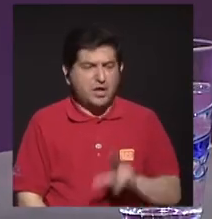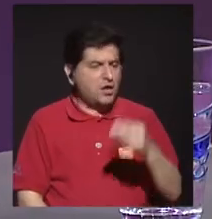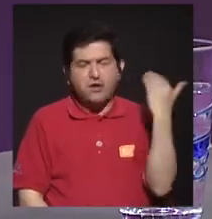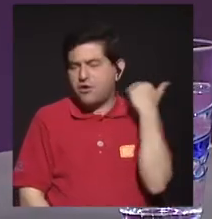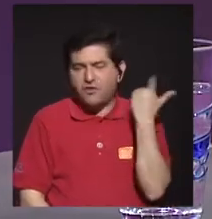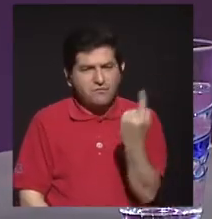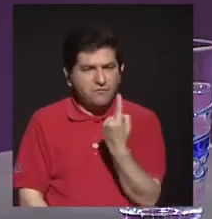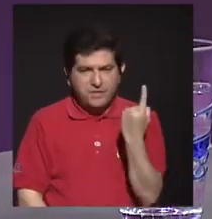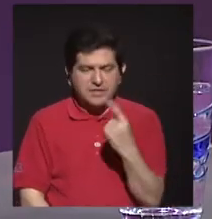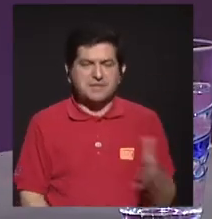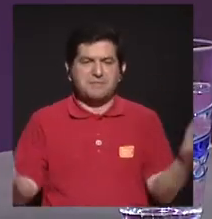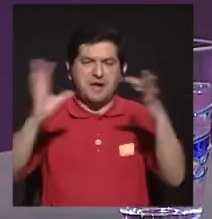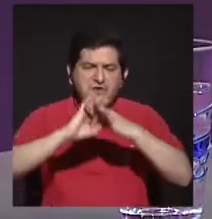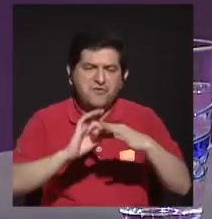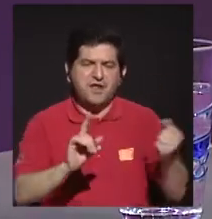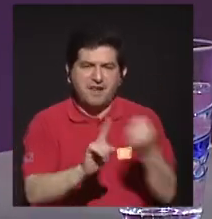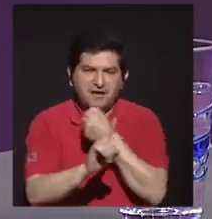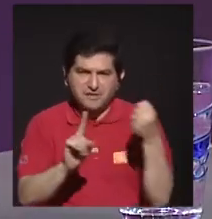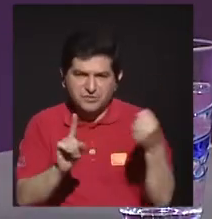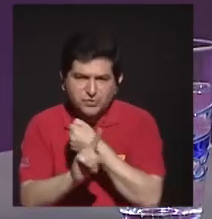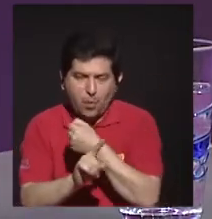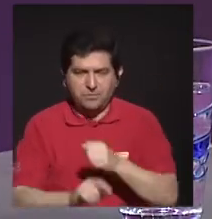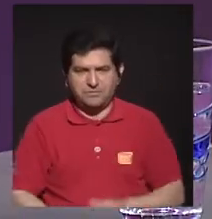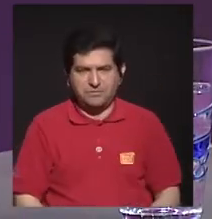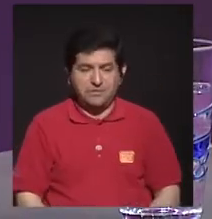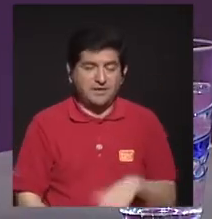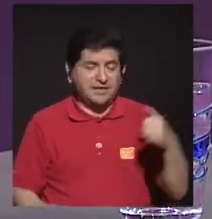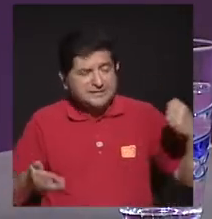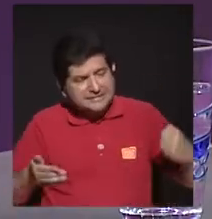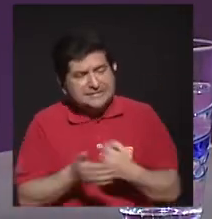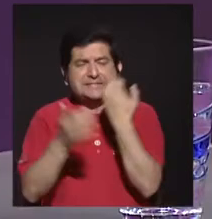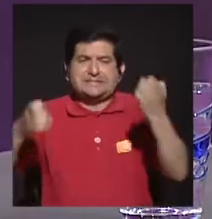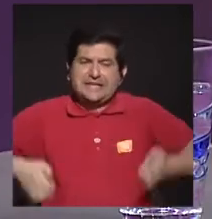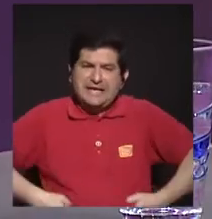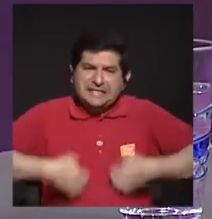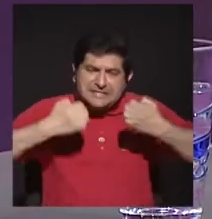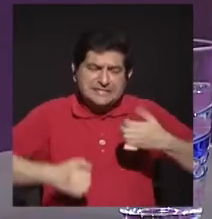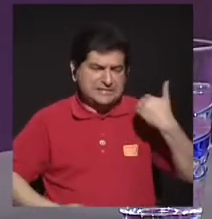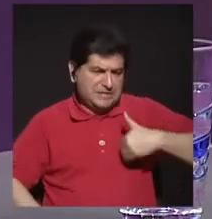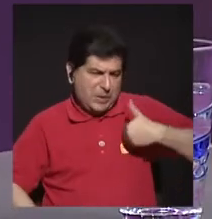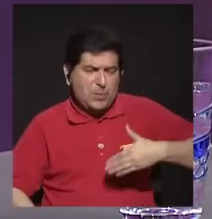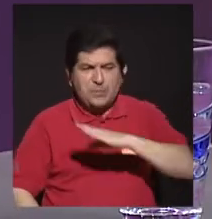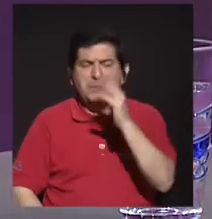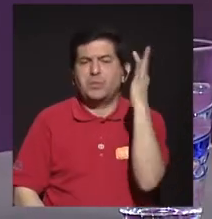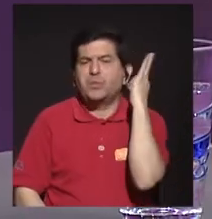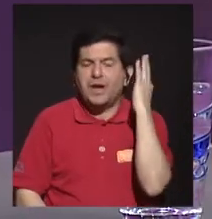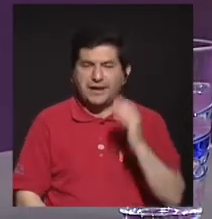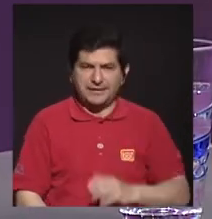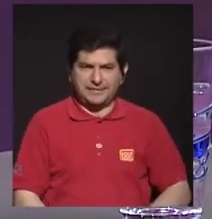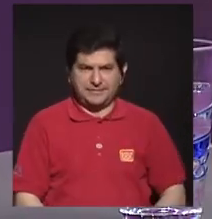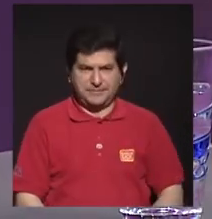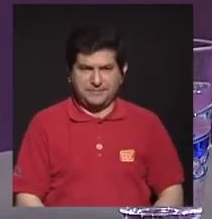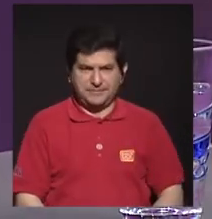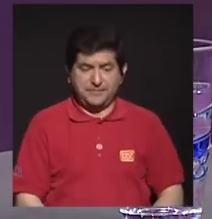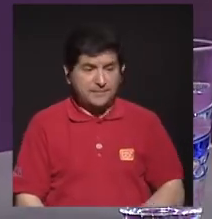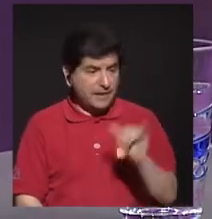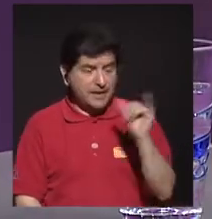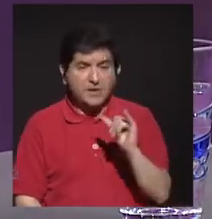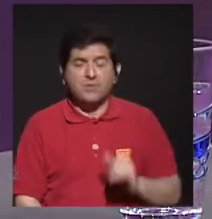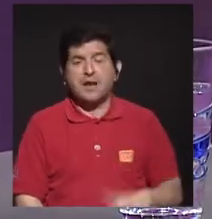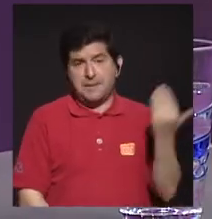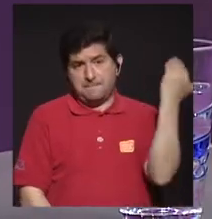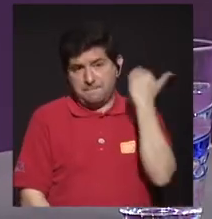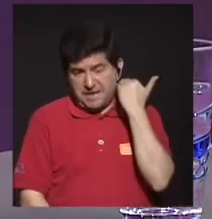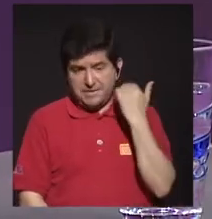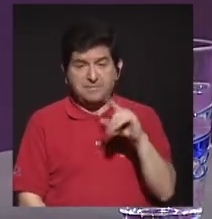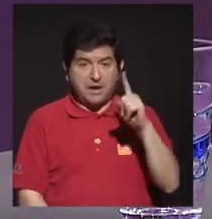víctimas solamente en esta relación de violencia que desgraciadamente existe entre los hombres y las mujeres, ¿sí? Sino que también son víctimas de